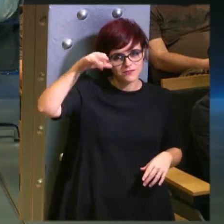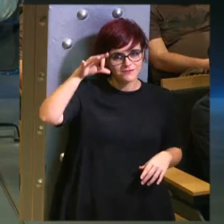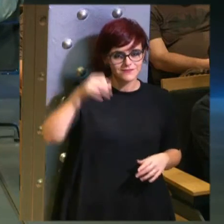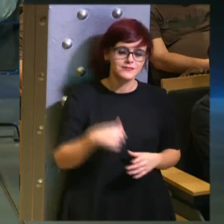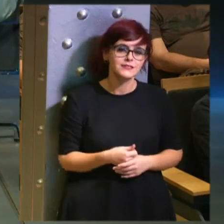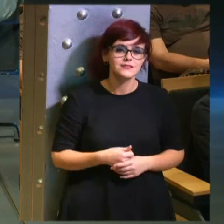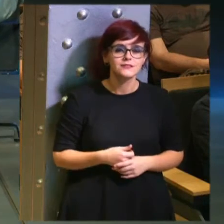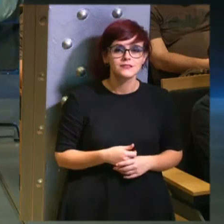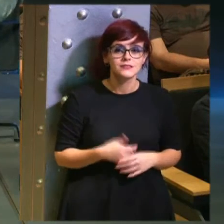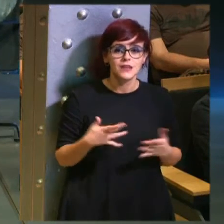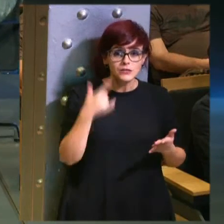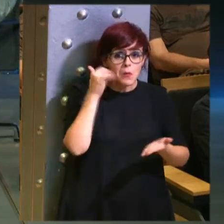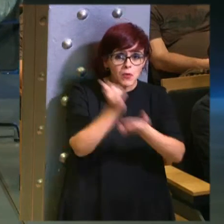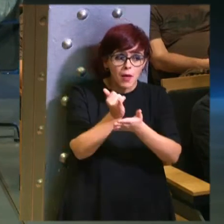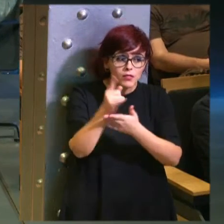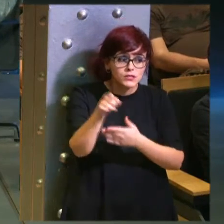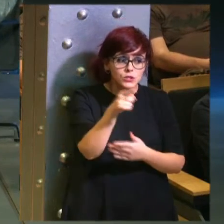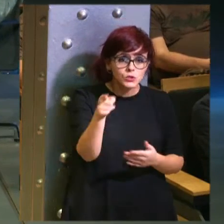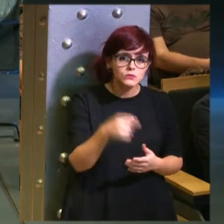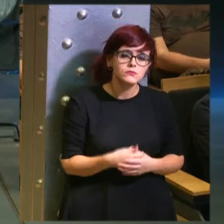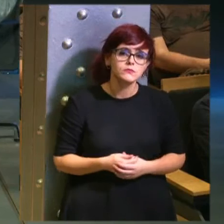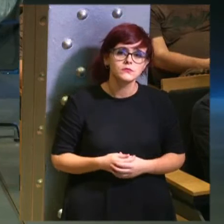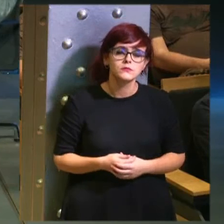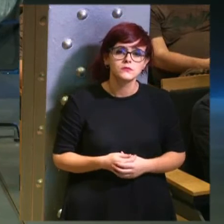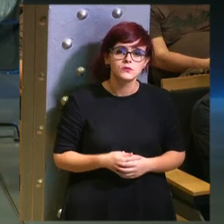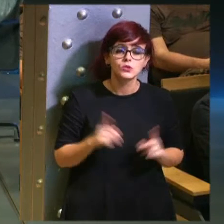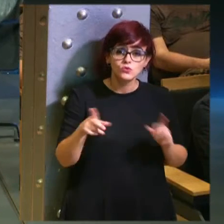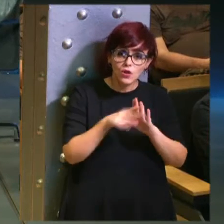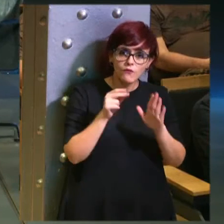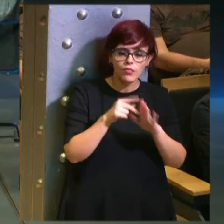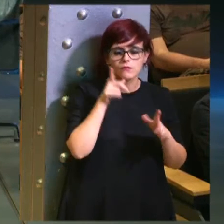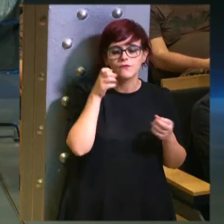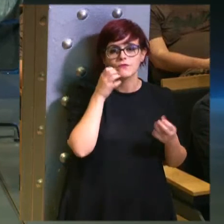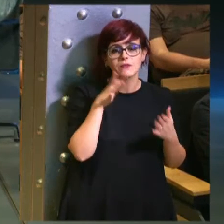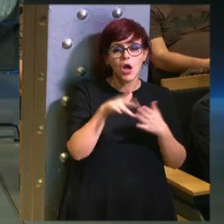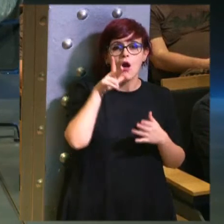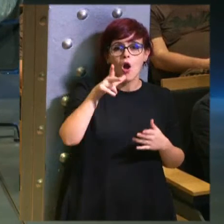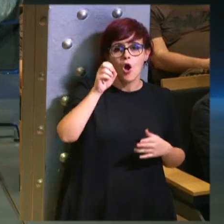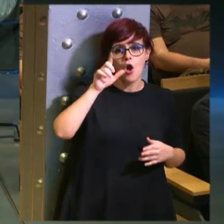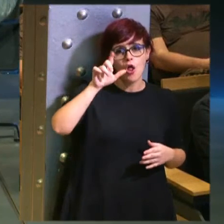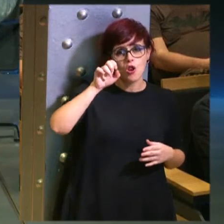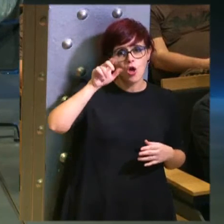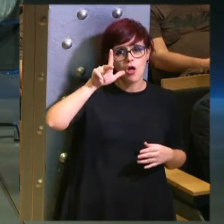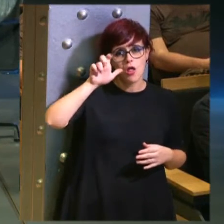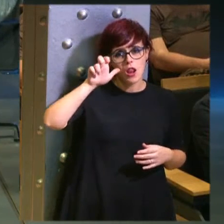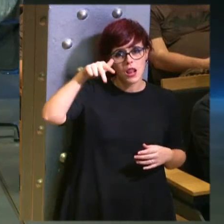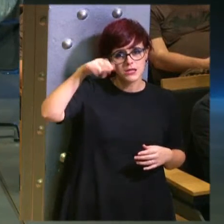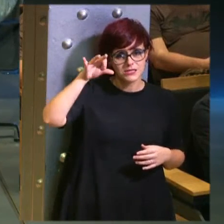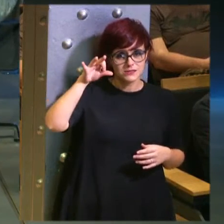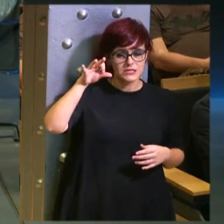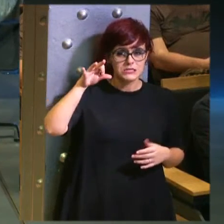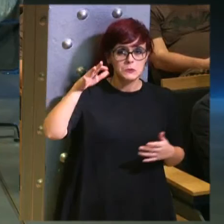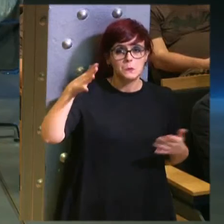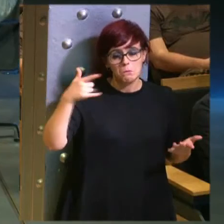digo, de HoloLens, ¿las has probado? ¿Las has llegado a probar o has sido vídeos? Vale, HoloLens de realidad aumentada, bueno,